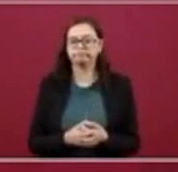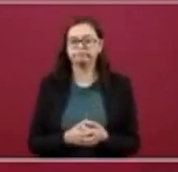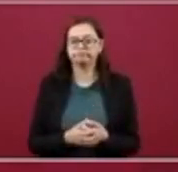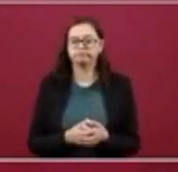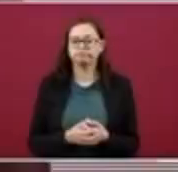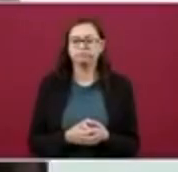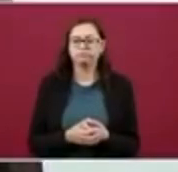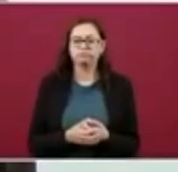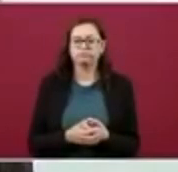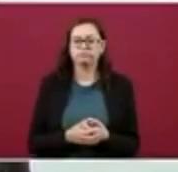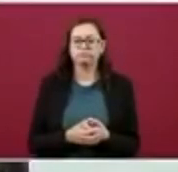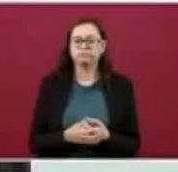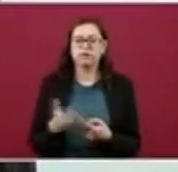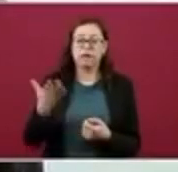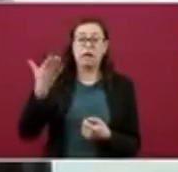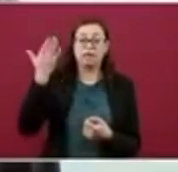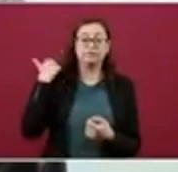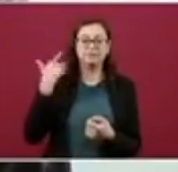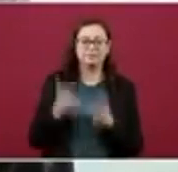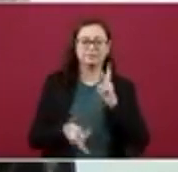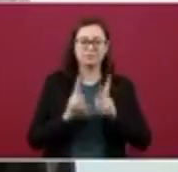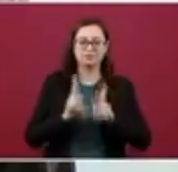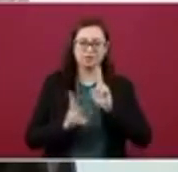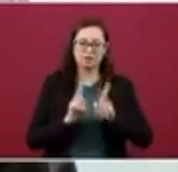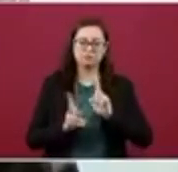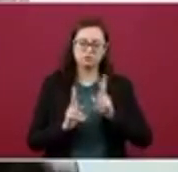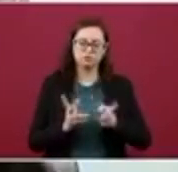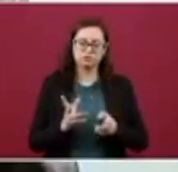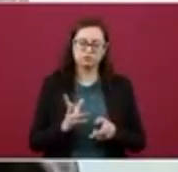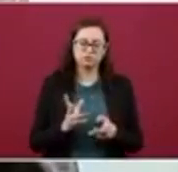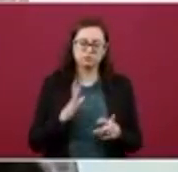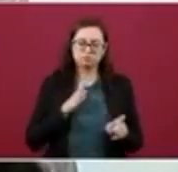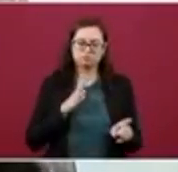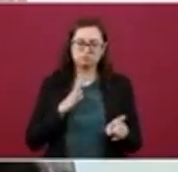La vez pasada lo comentábamos y